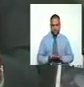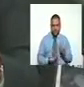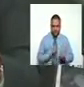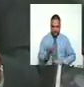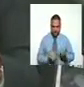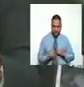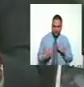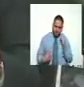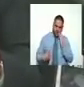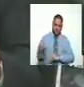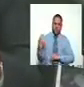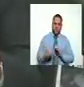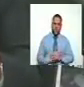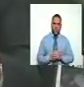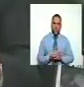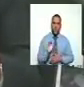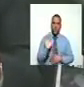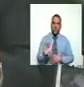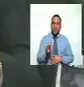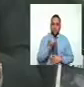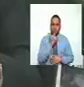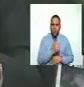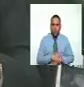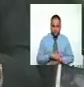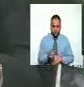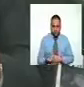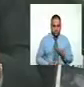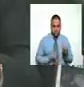los atropellos y los poderes exorbitantes